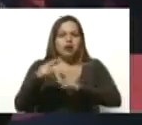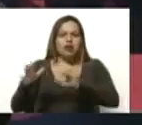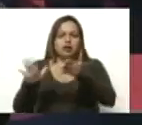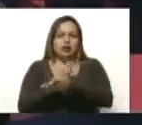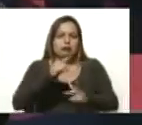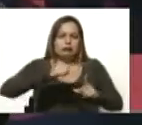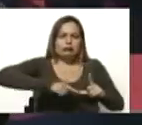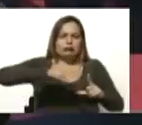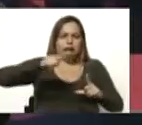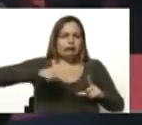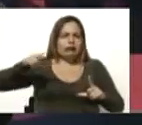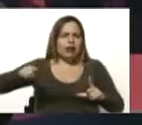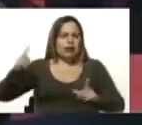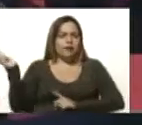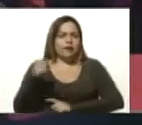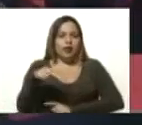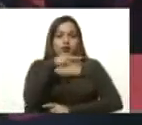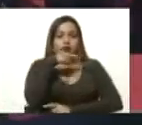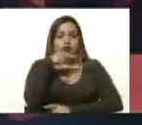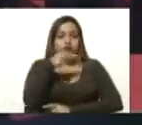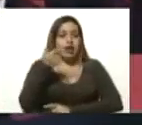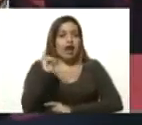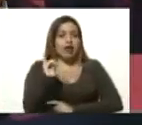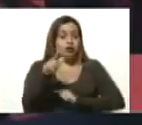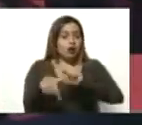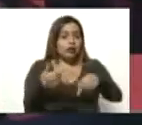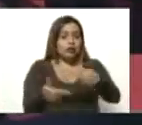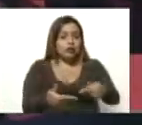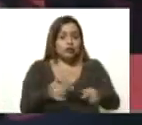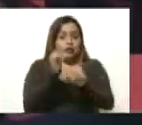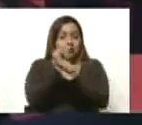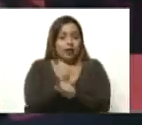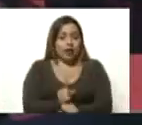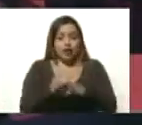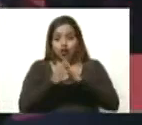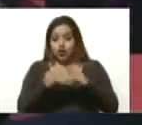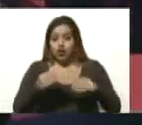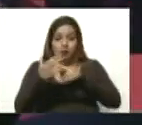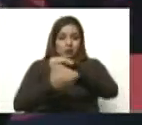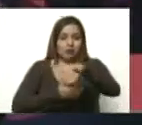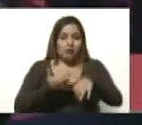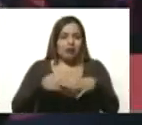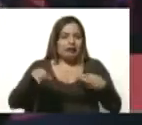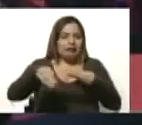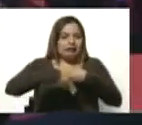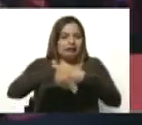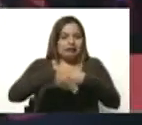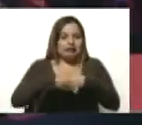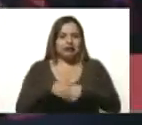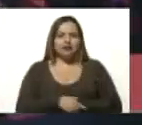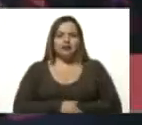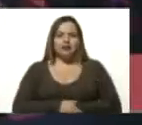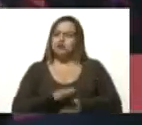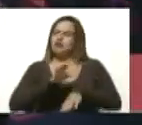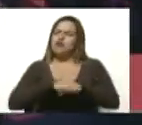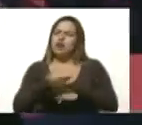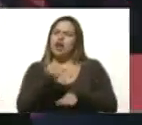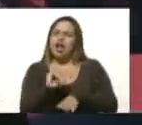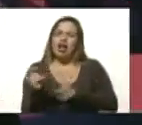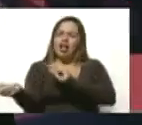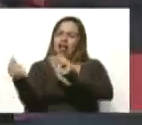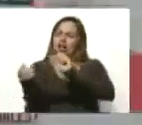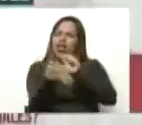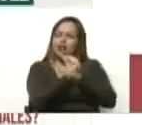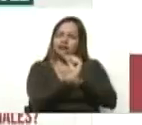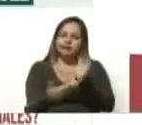país del mes de octubre. Y ha generado, como era de esperarse, toda una polémica en las redes sociales. ¿Y por qué se generó una polémica? Pues